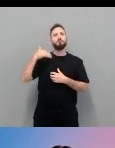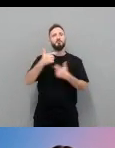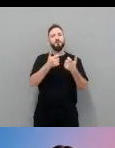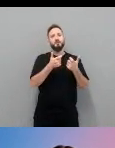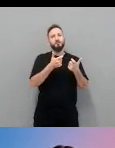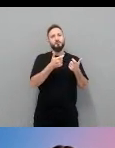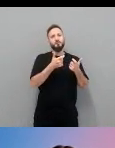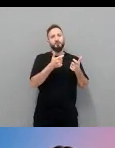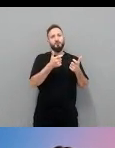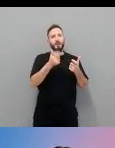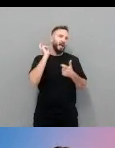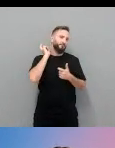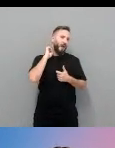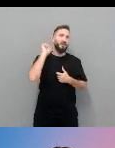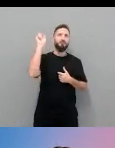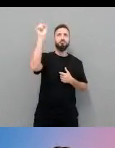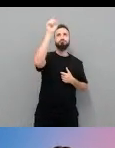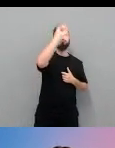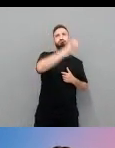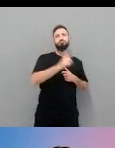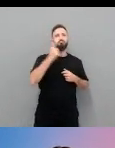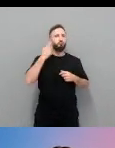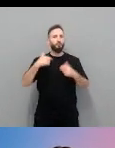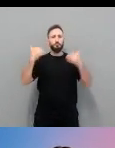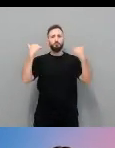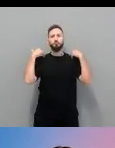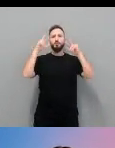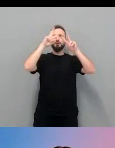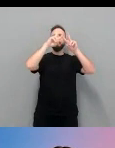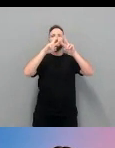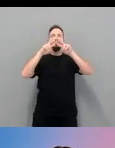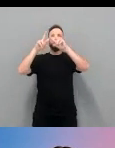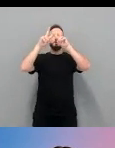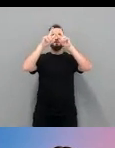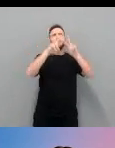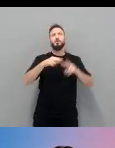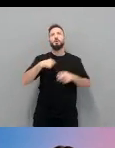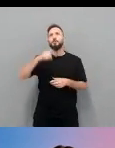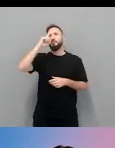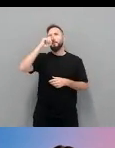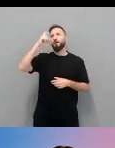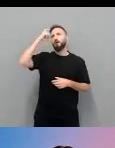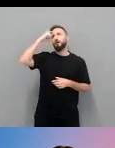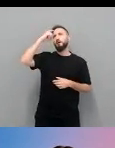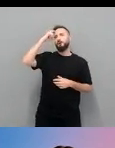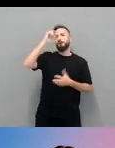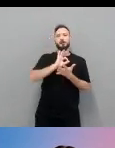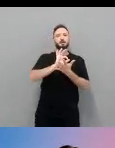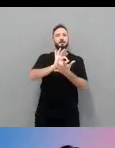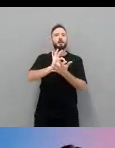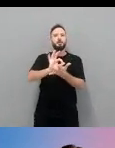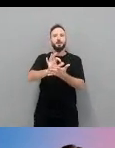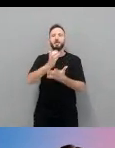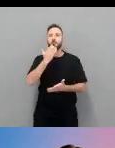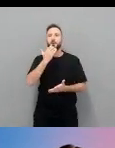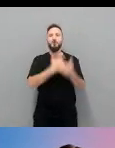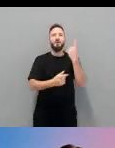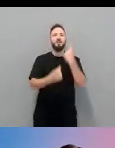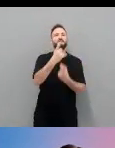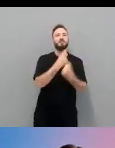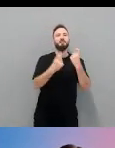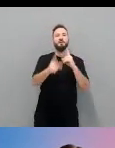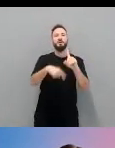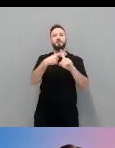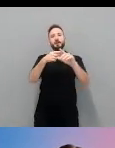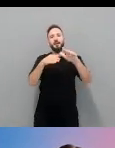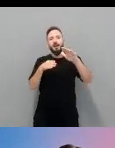los diferentes ASPACE, pues me venían a la cabeza pues, servicios como los de información y asesoramiento que se